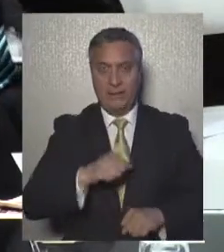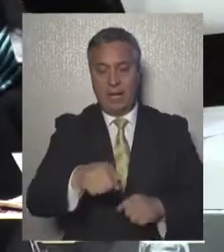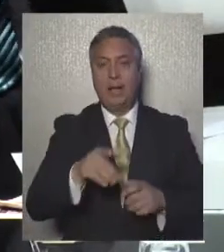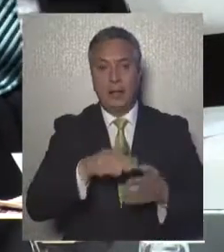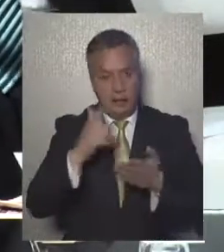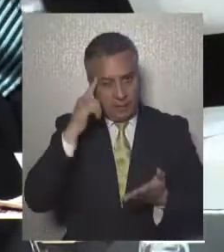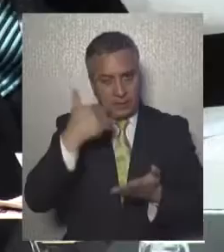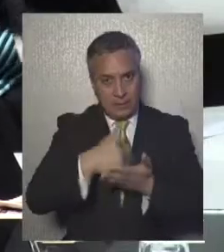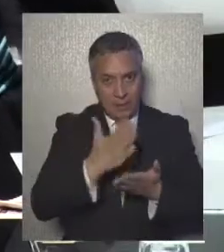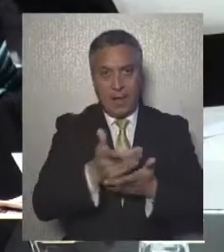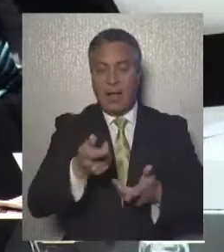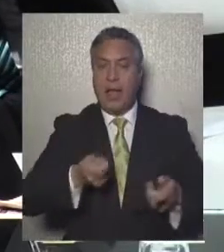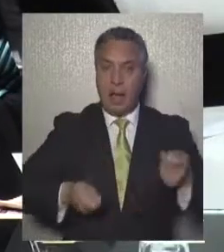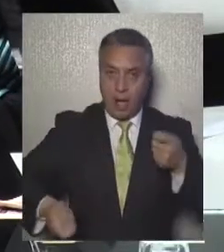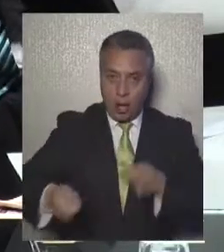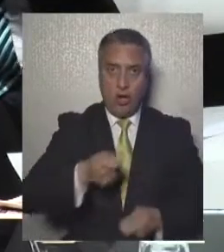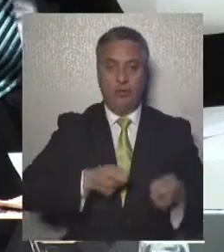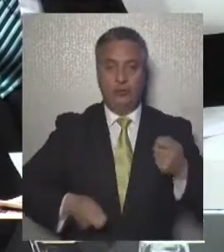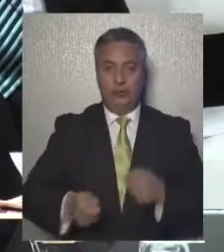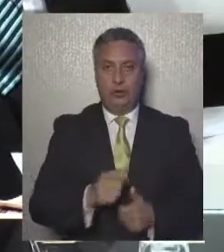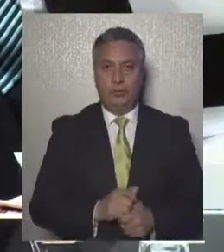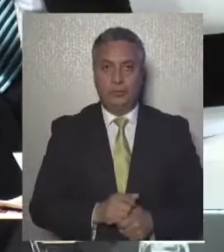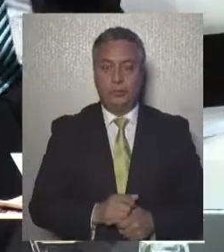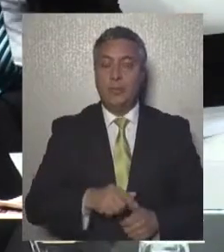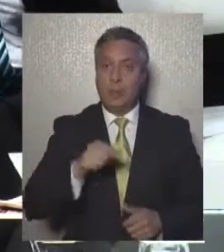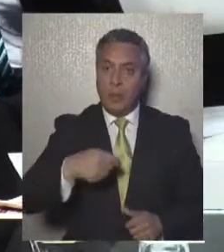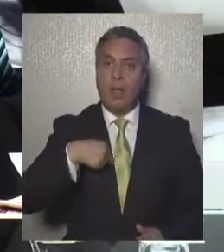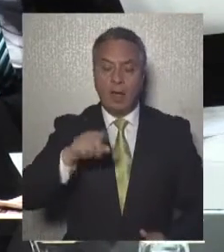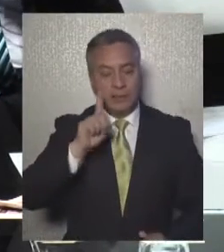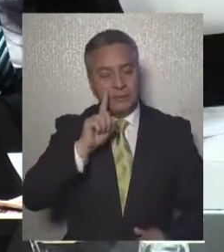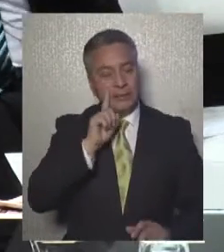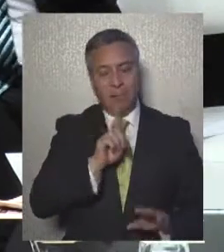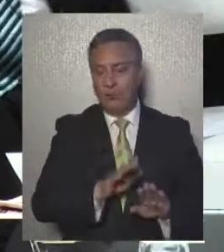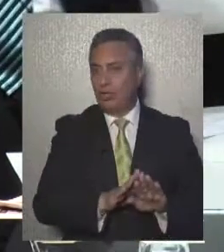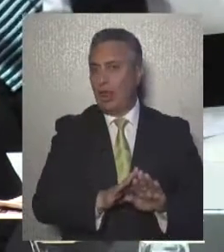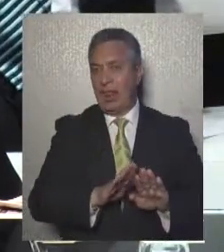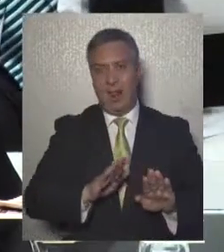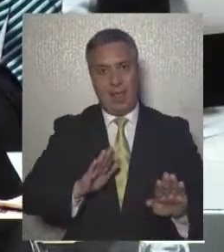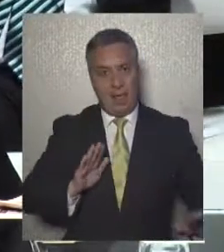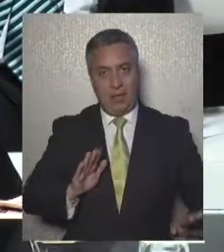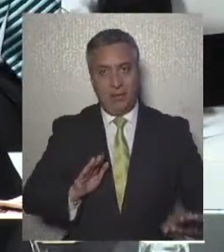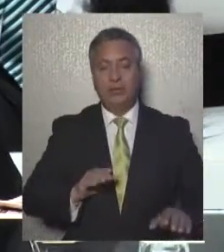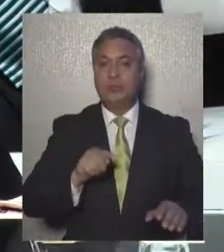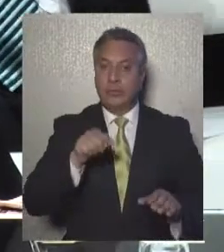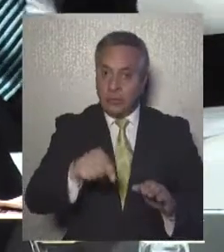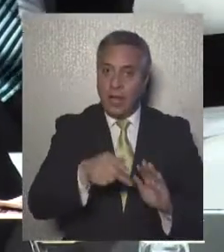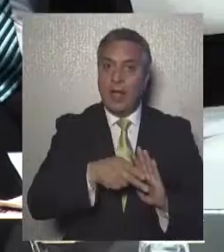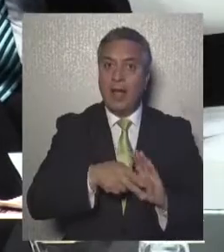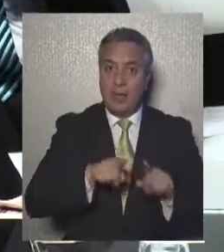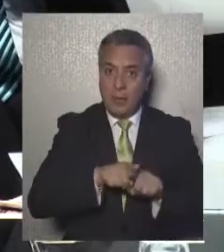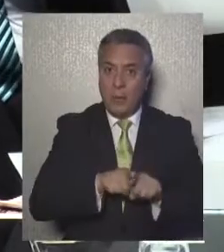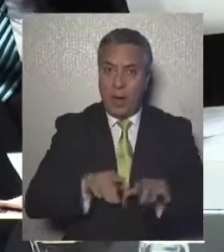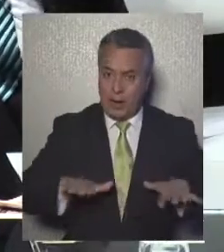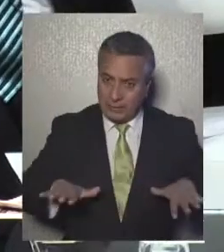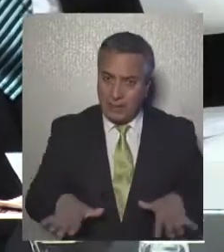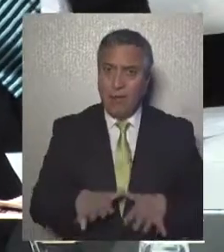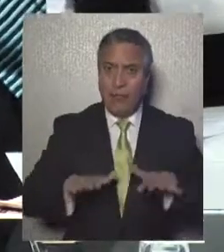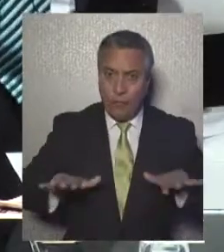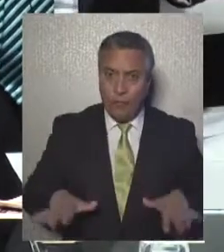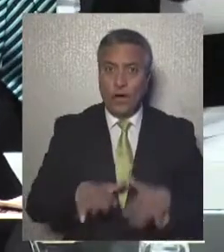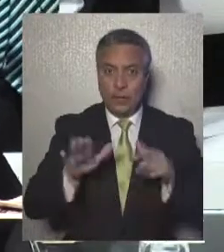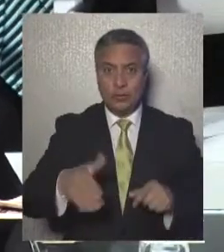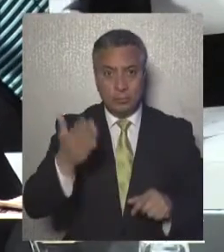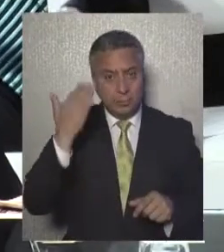negocio de nuestras compañías. Y estamos lejos. El nivel de esfuerzo de I+D, que hace no